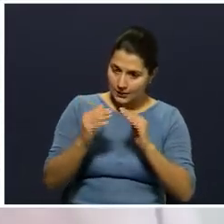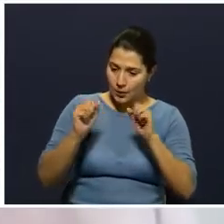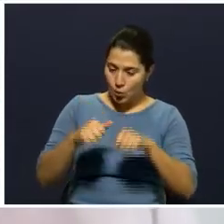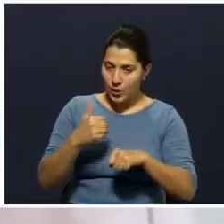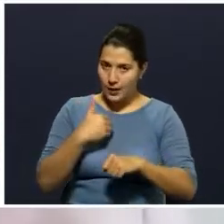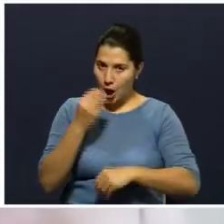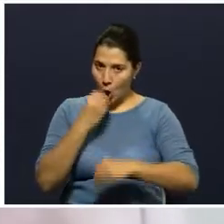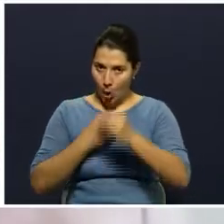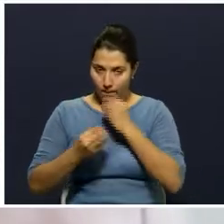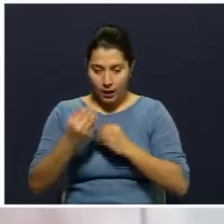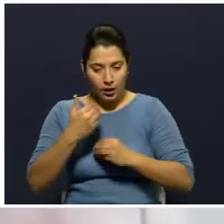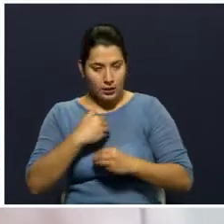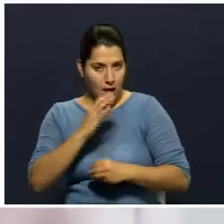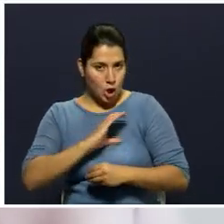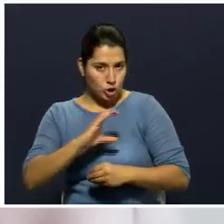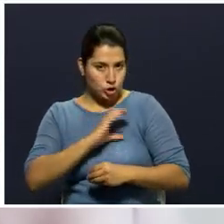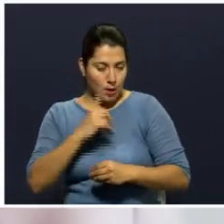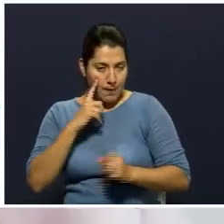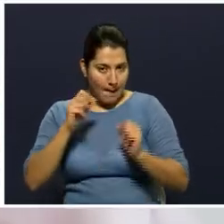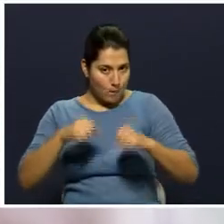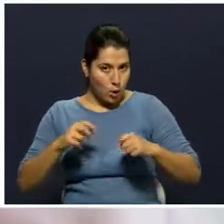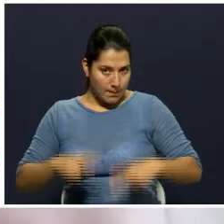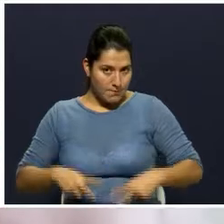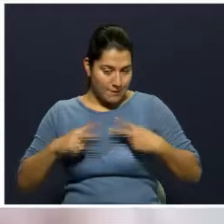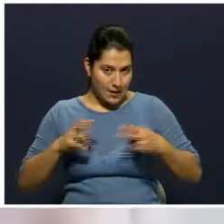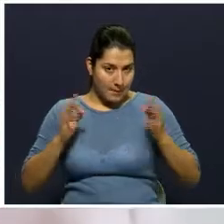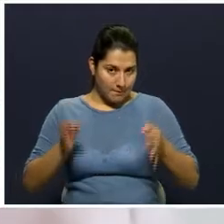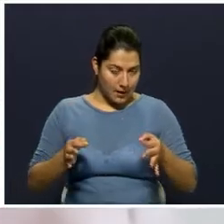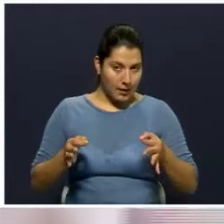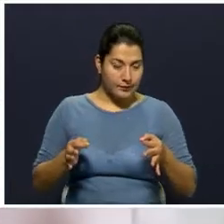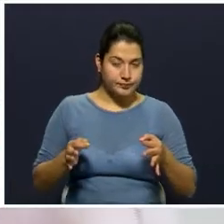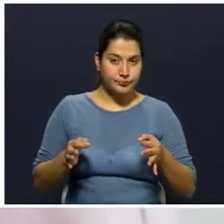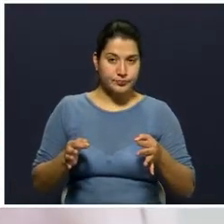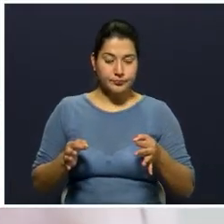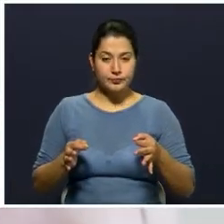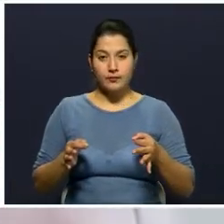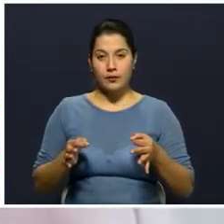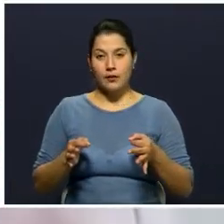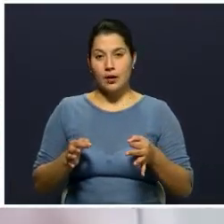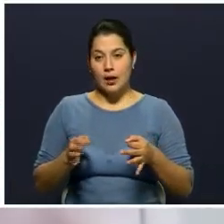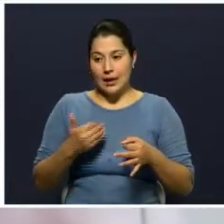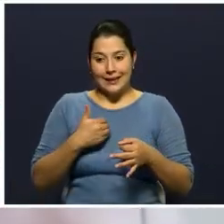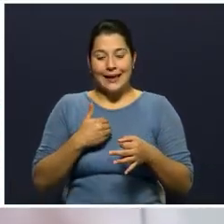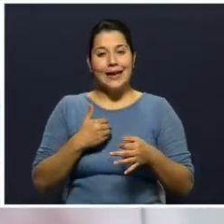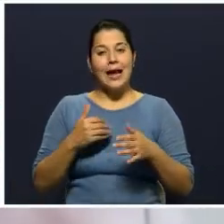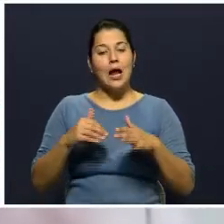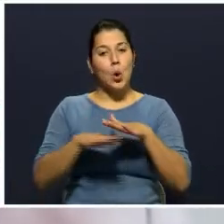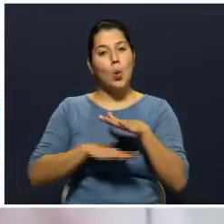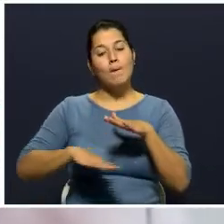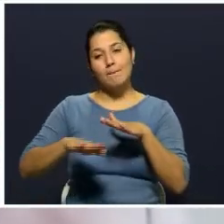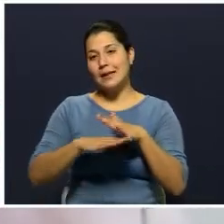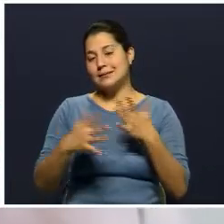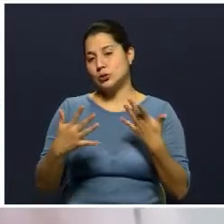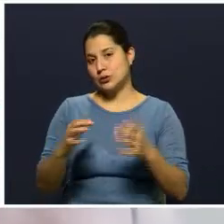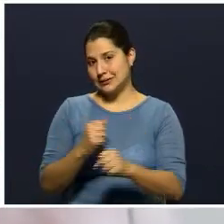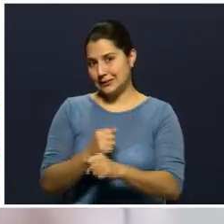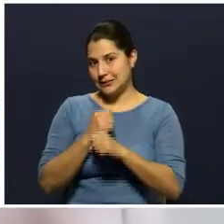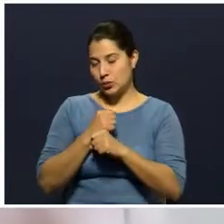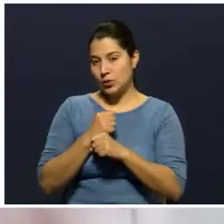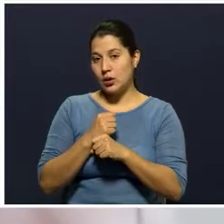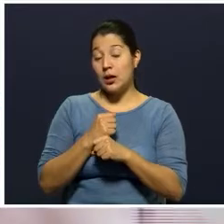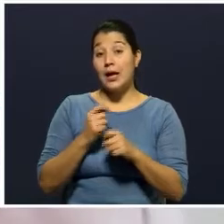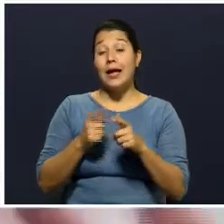que va a tener las condiciones, digamos, para vivir dignamente, como está de alguna forma esas condiciones garantizadas en el sistema